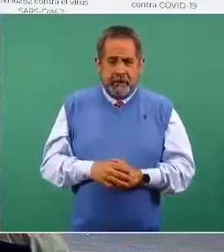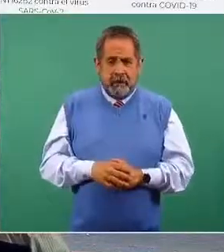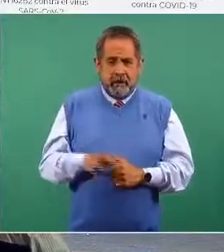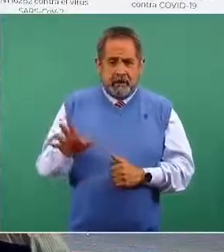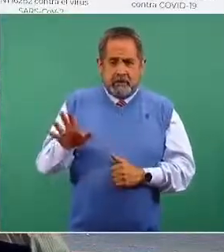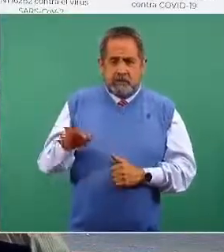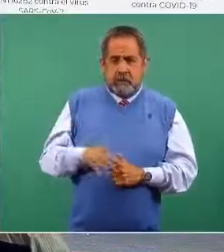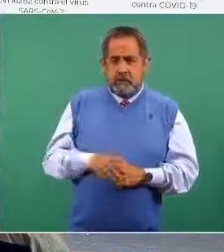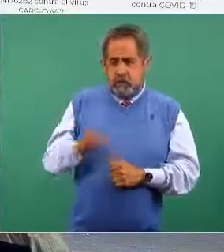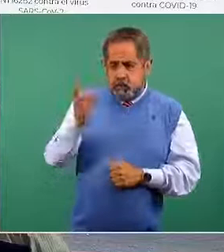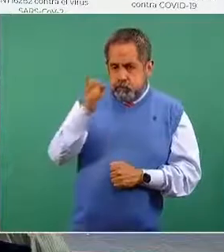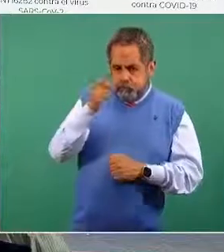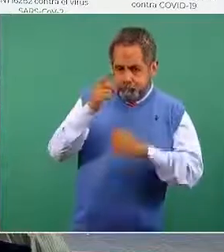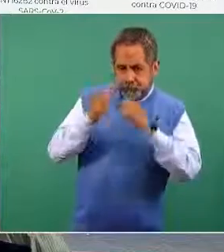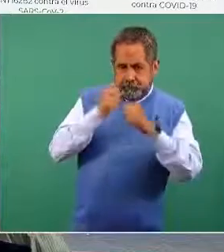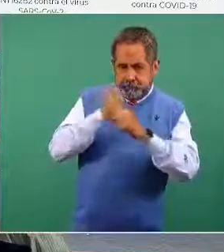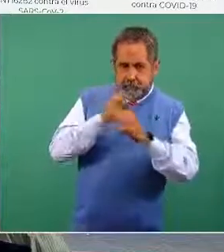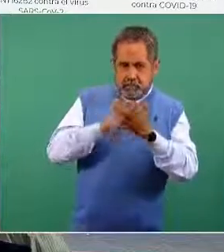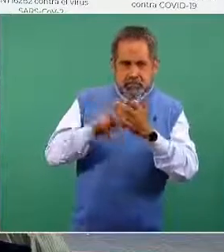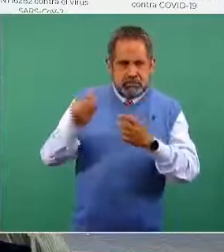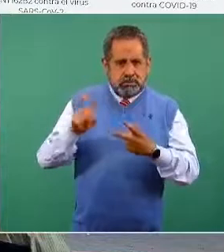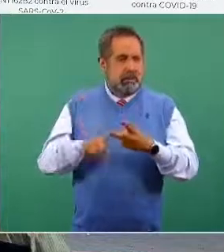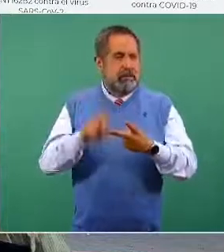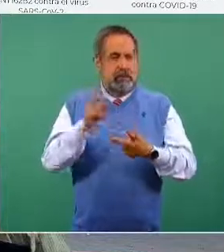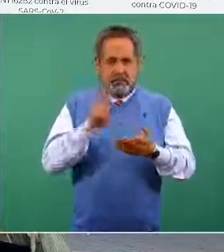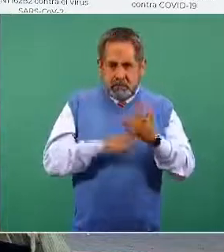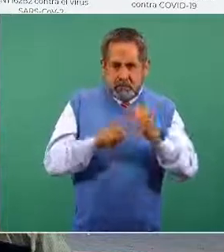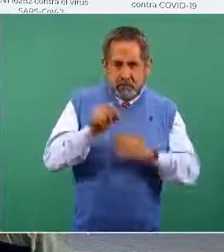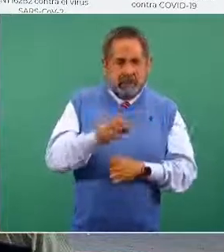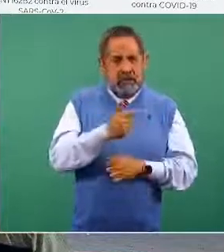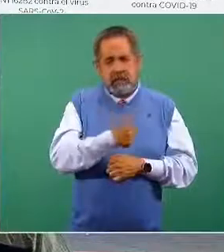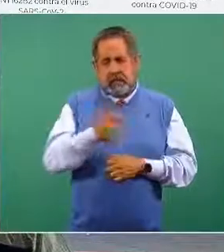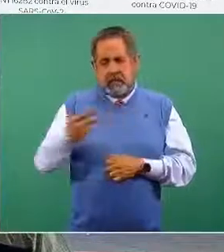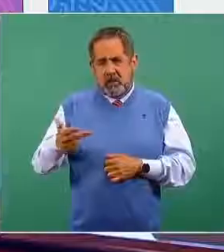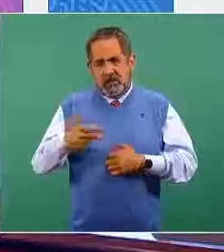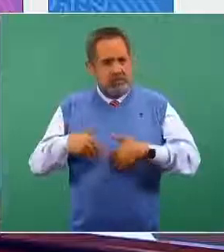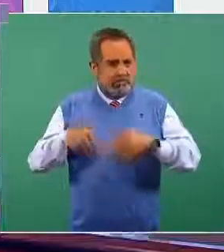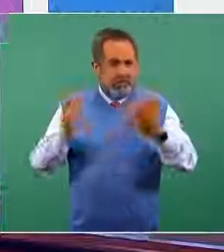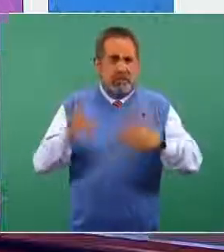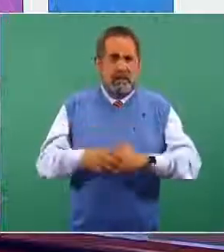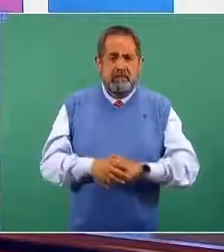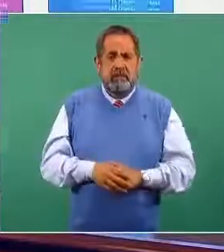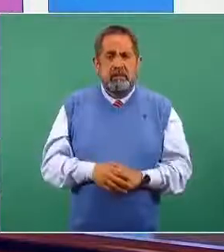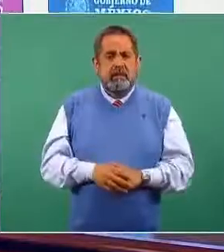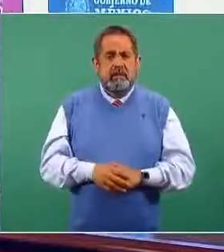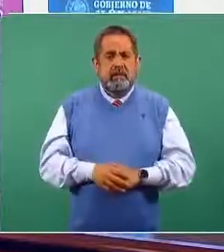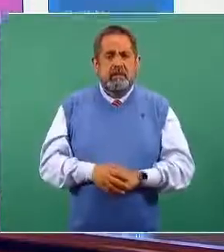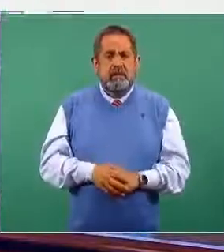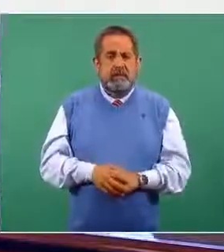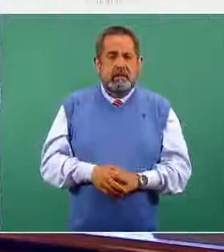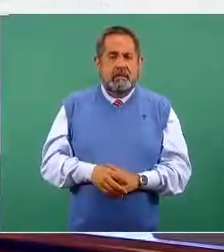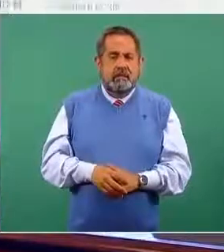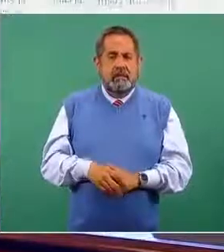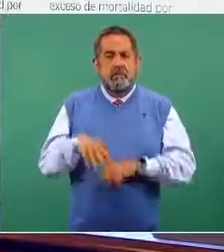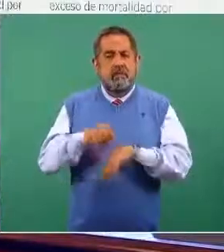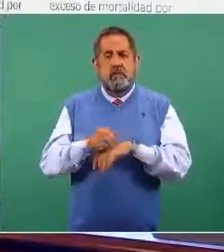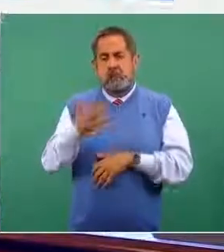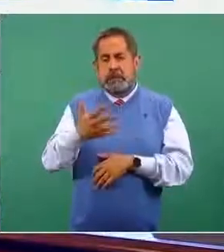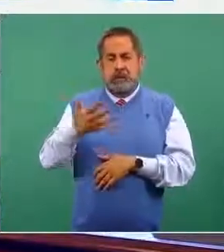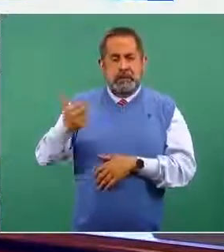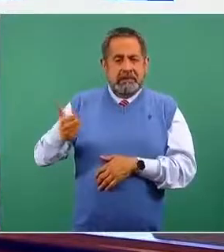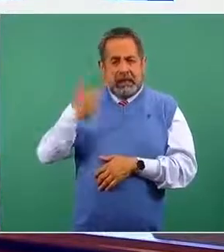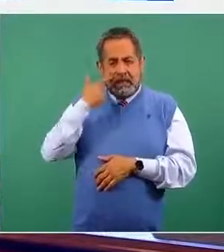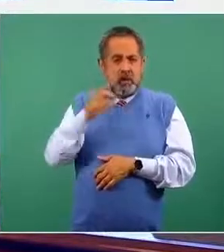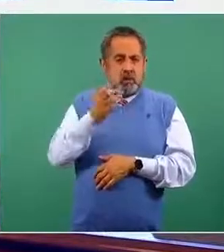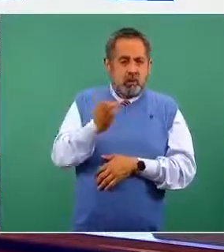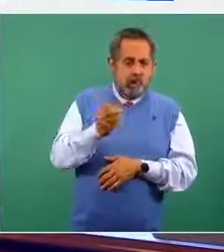Aquí, diciembre de 2020 es el 7 y el 8, nos vamos para arriba. El número 5 y el 6